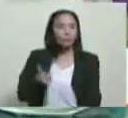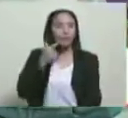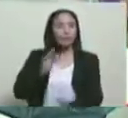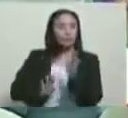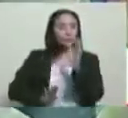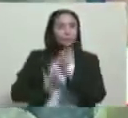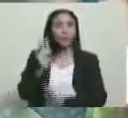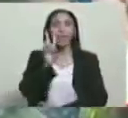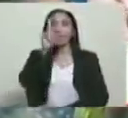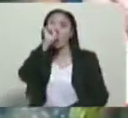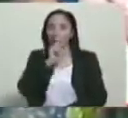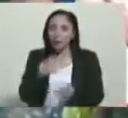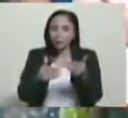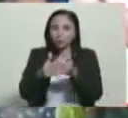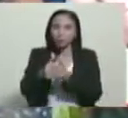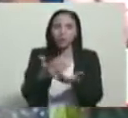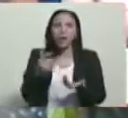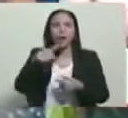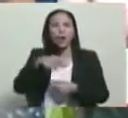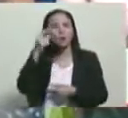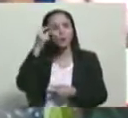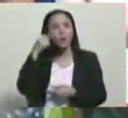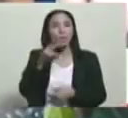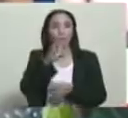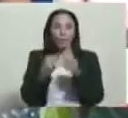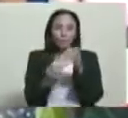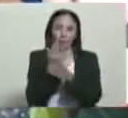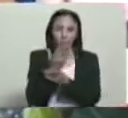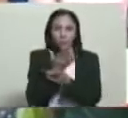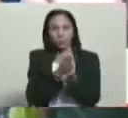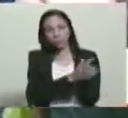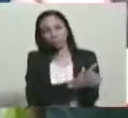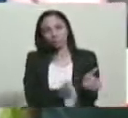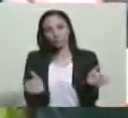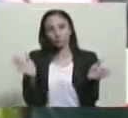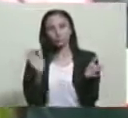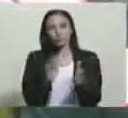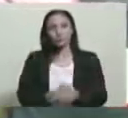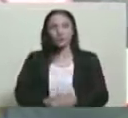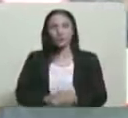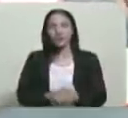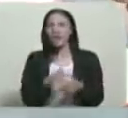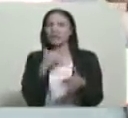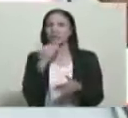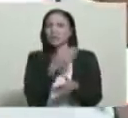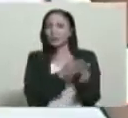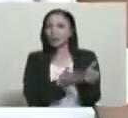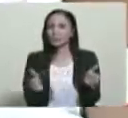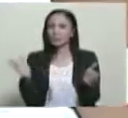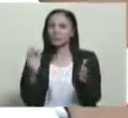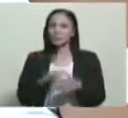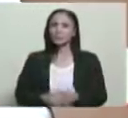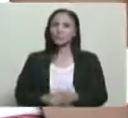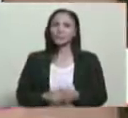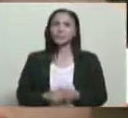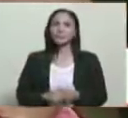cumplir 2 años. Estamos hoy a 2 de mayo. 2 de mayo, ¿no? Estamos a...